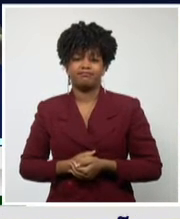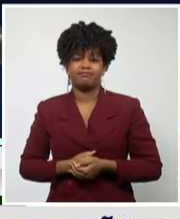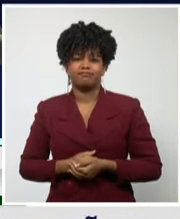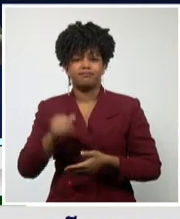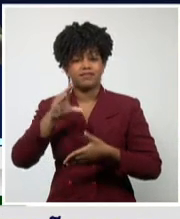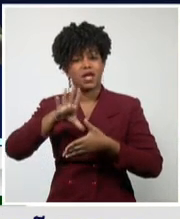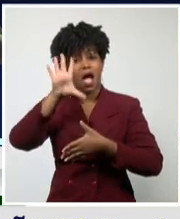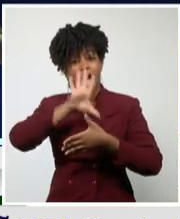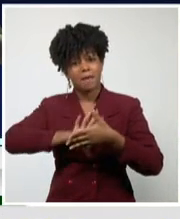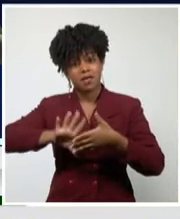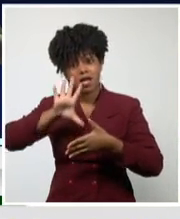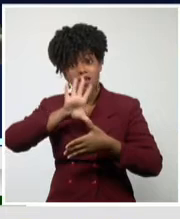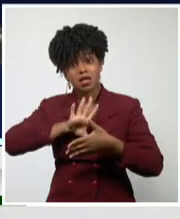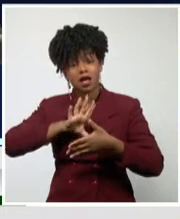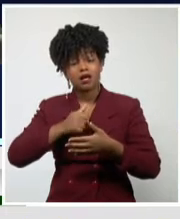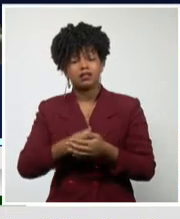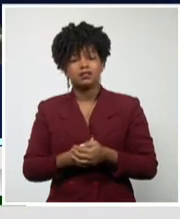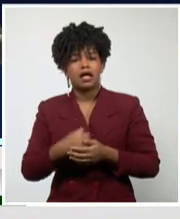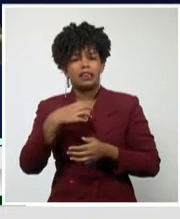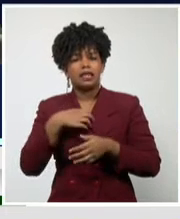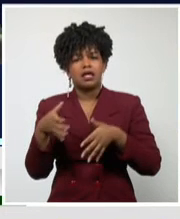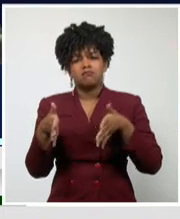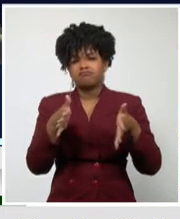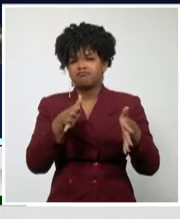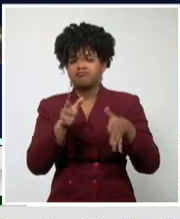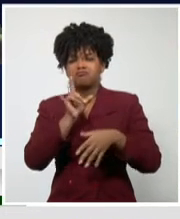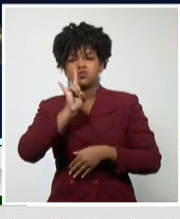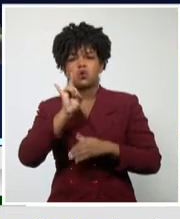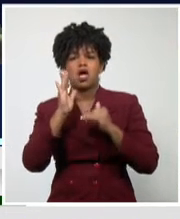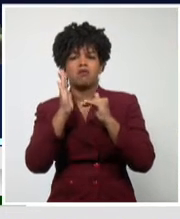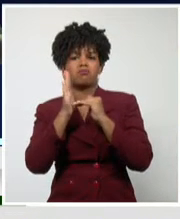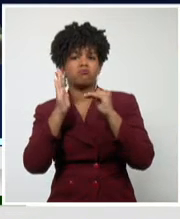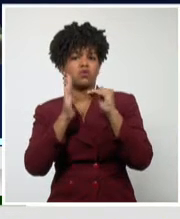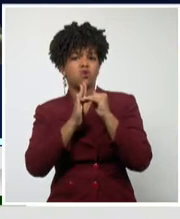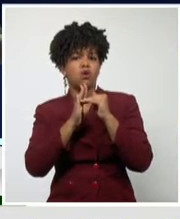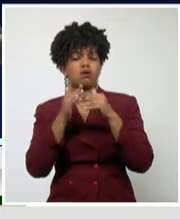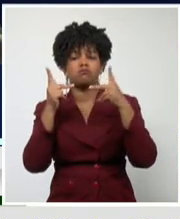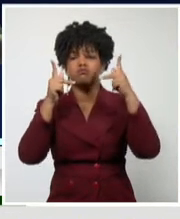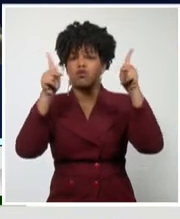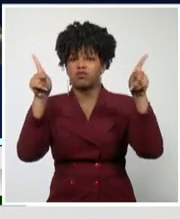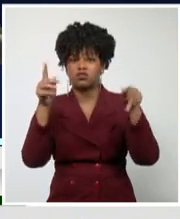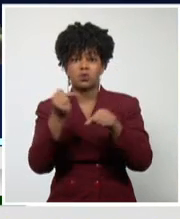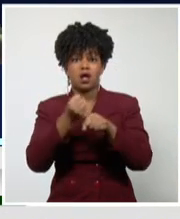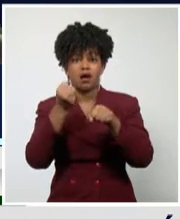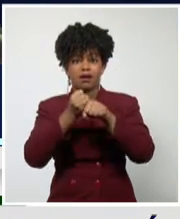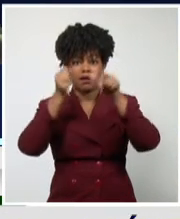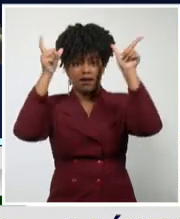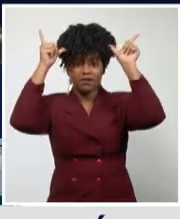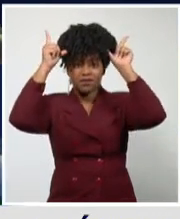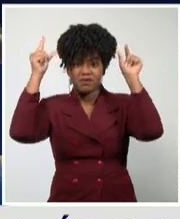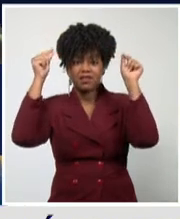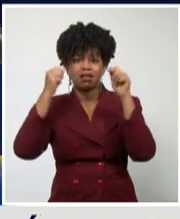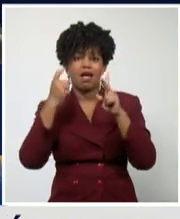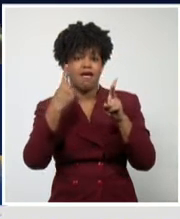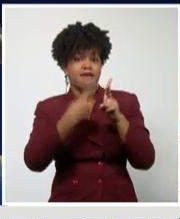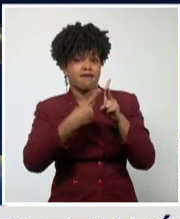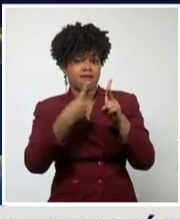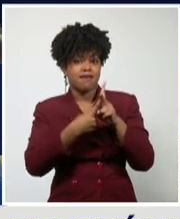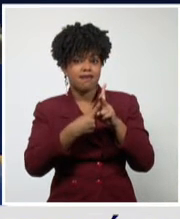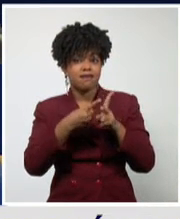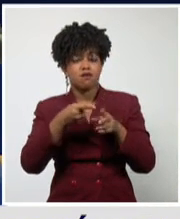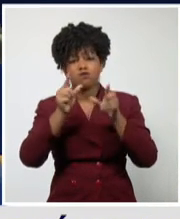cuenta con alrededor de 9 millones de profesionales de enfermería y en el caso de